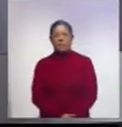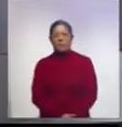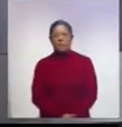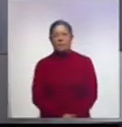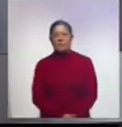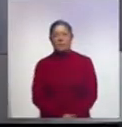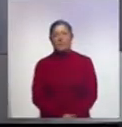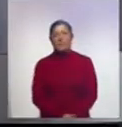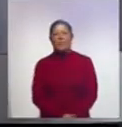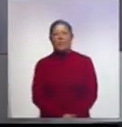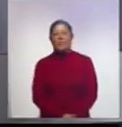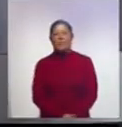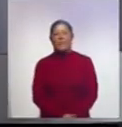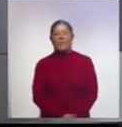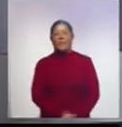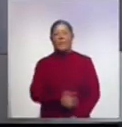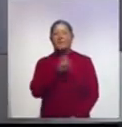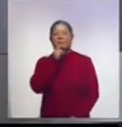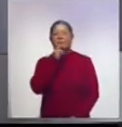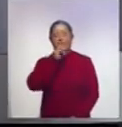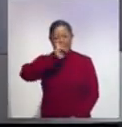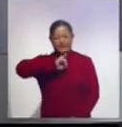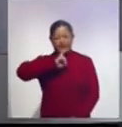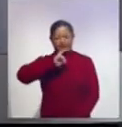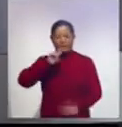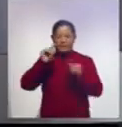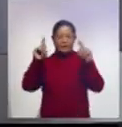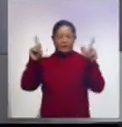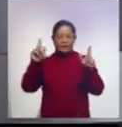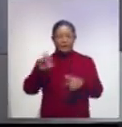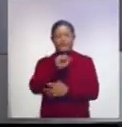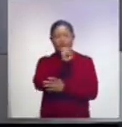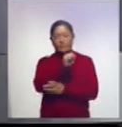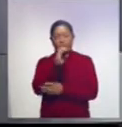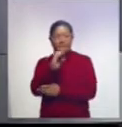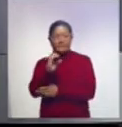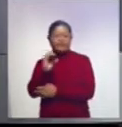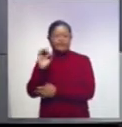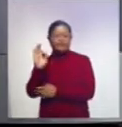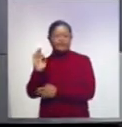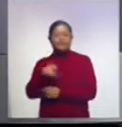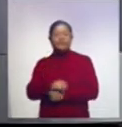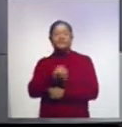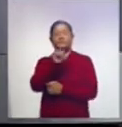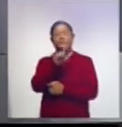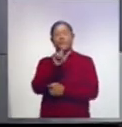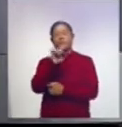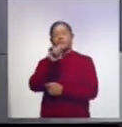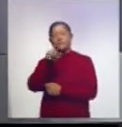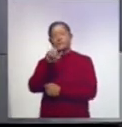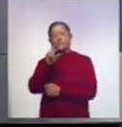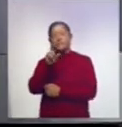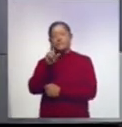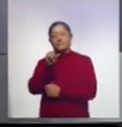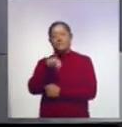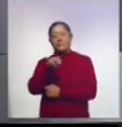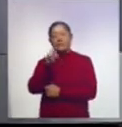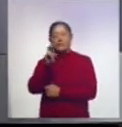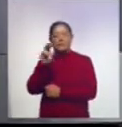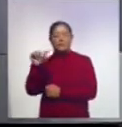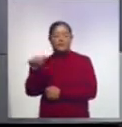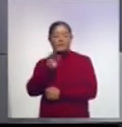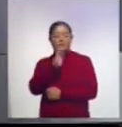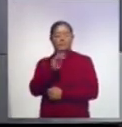Autoridades del Tlaxcala y la Secretaría de Cultura Federal, Alejandra Frausto, verificaron el avance en